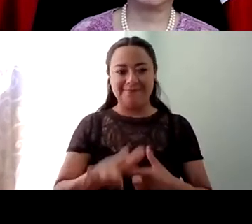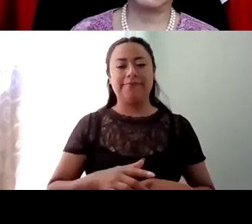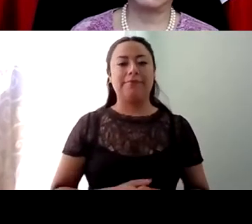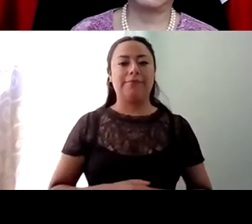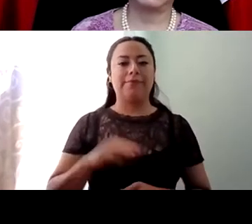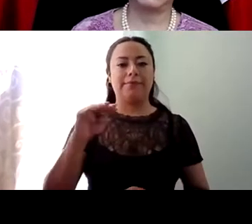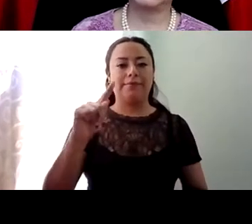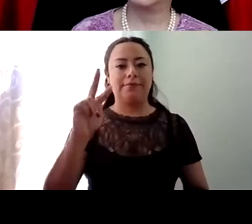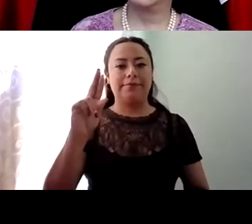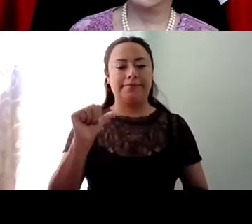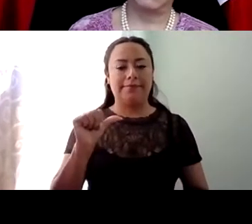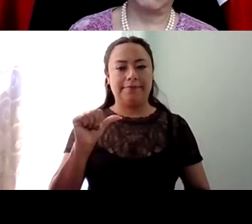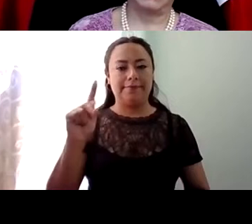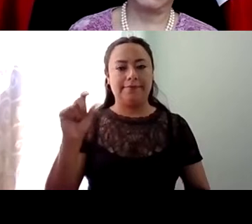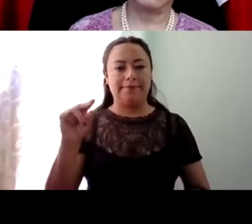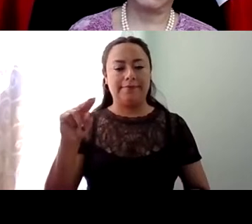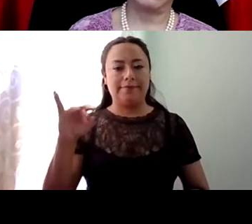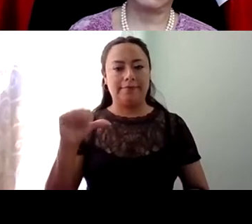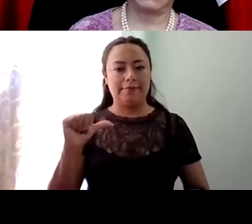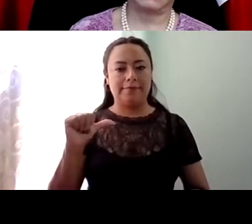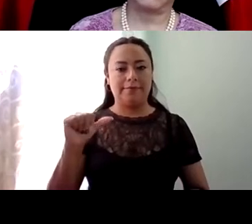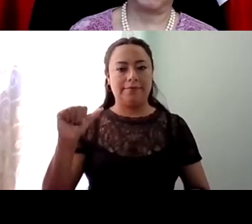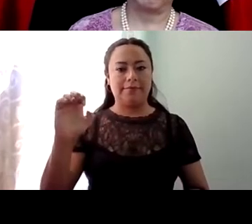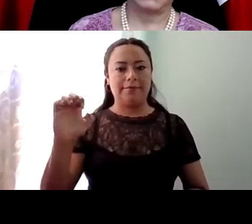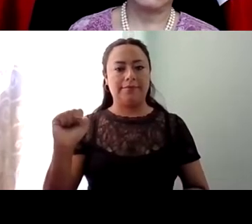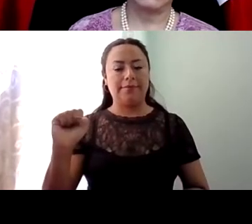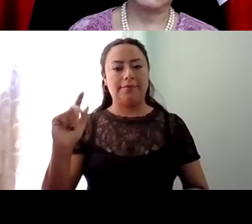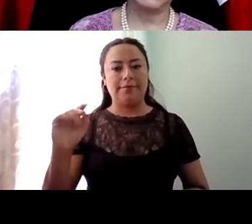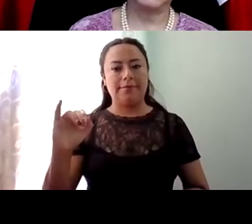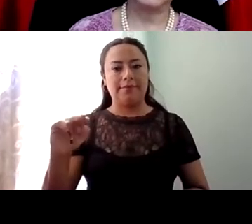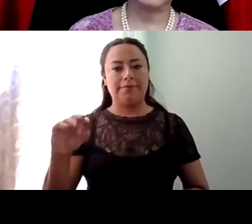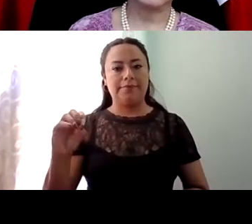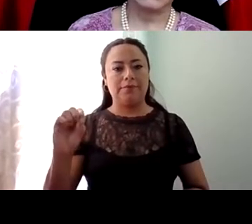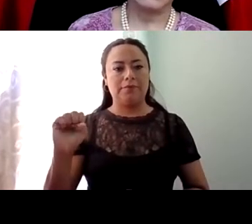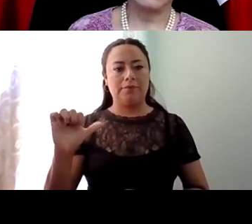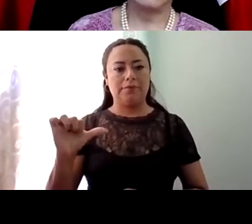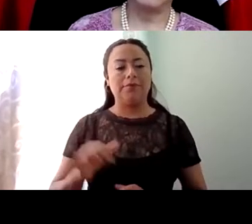maestra Tania Espinosa, bienvenida a esta sesión.